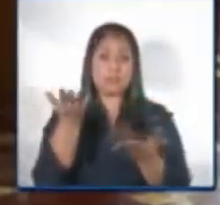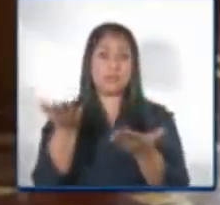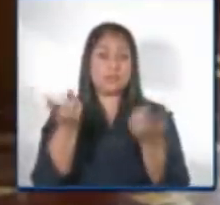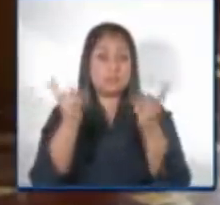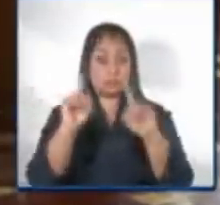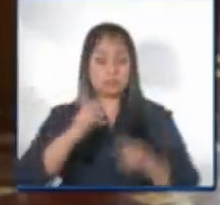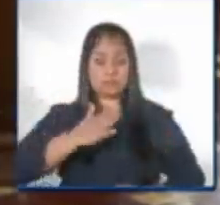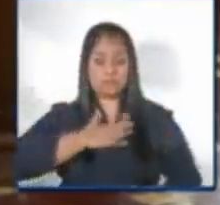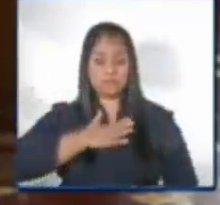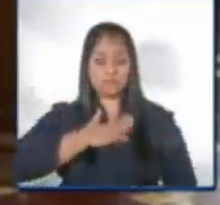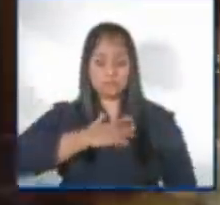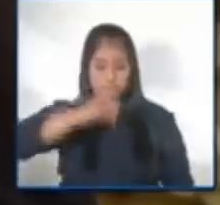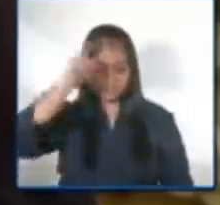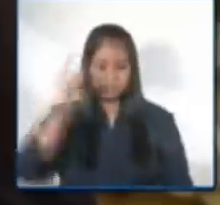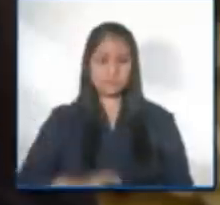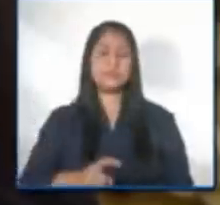mi deber